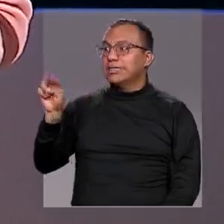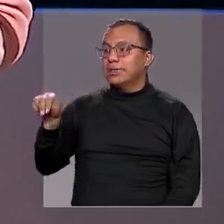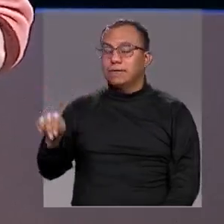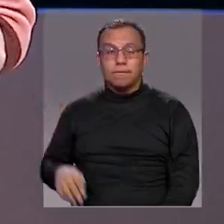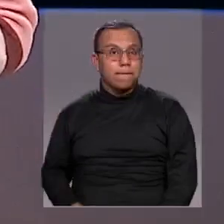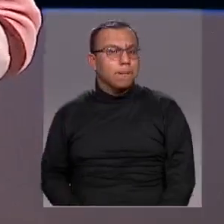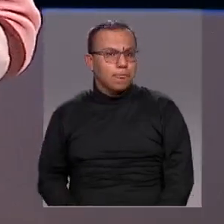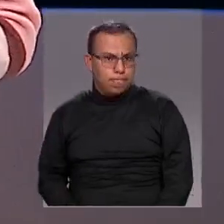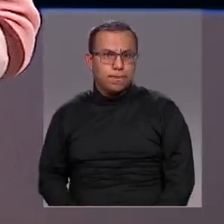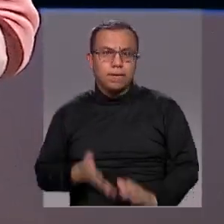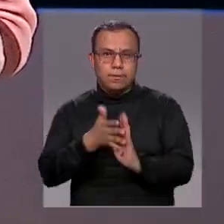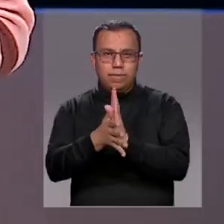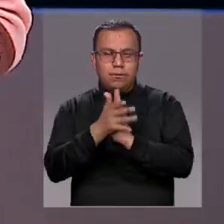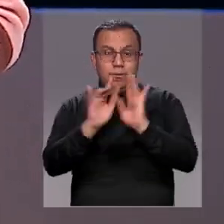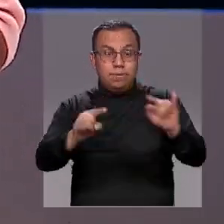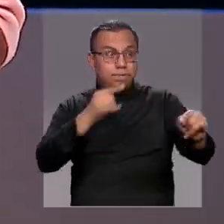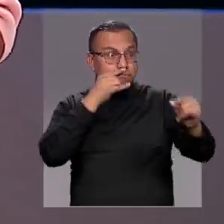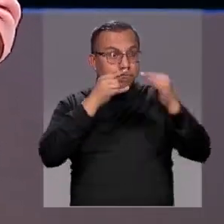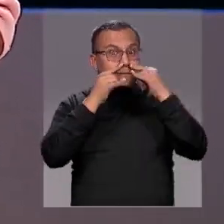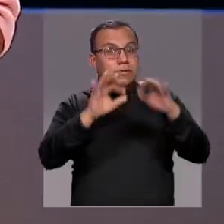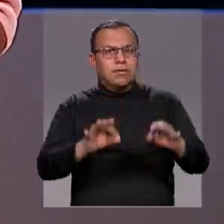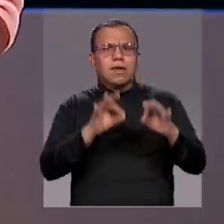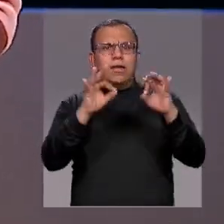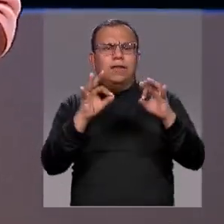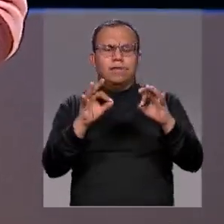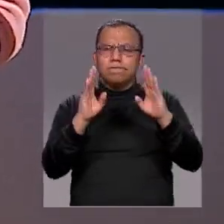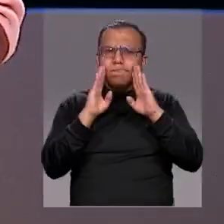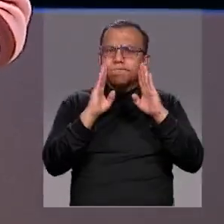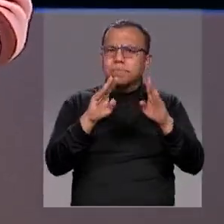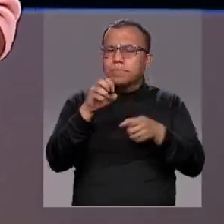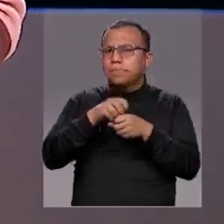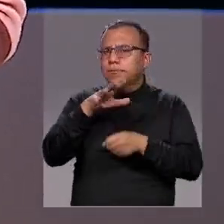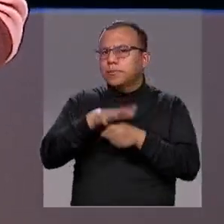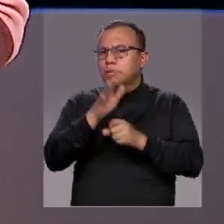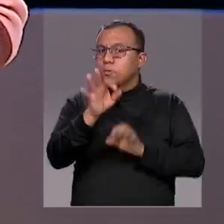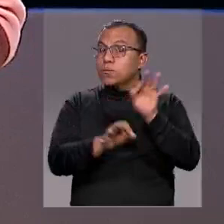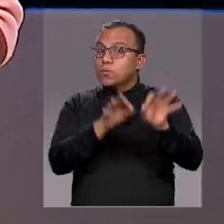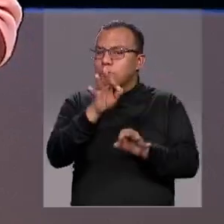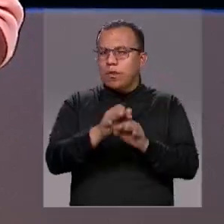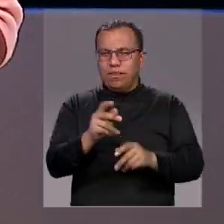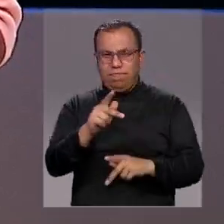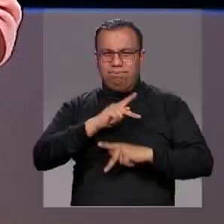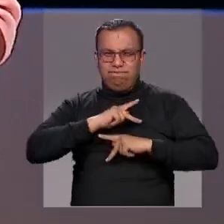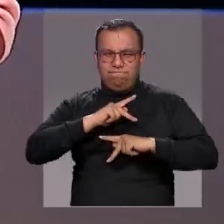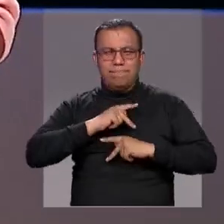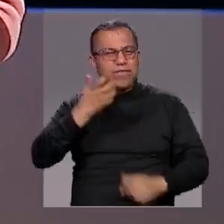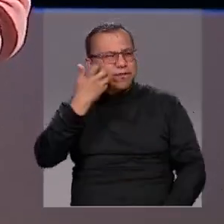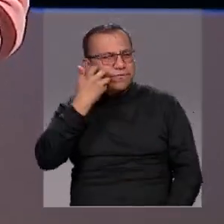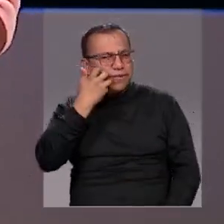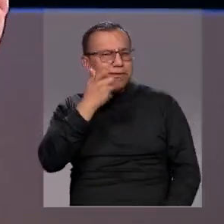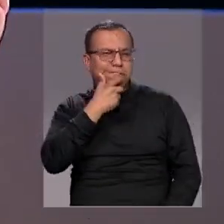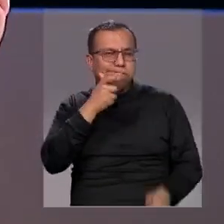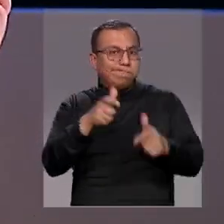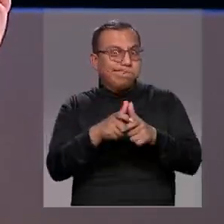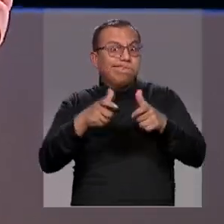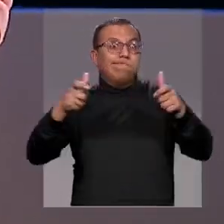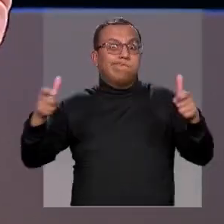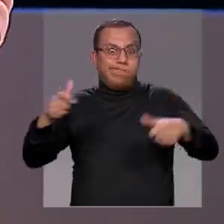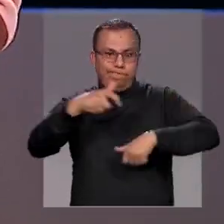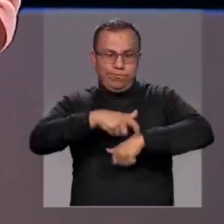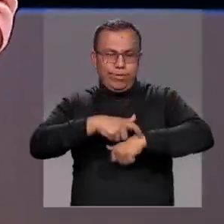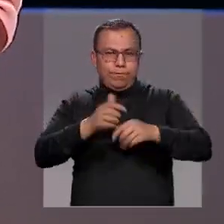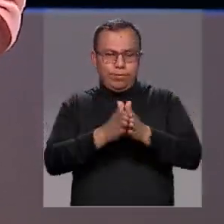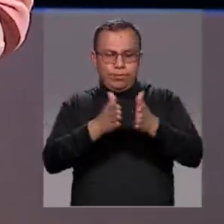Y precisamente la alerta sobre la calidad del aire ha puesto la atención del distrito en el cuidado de las enfermedades respiratorias que pueden incrementarse en esta